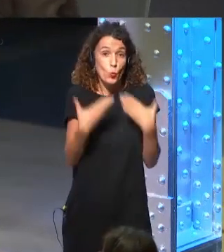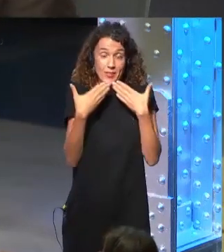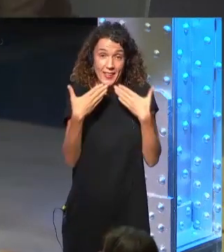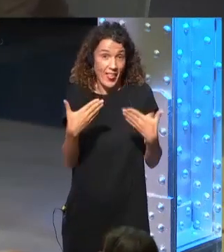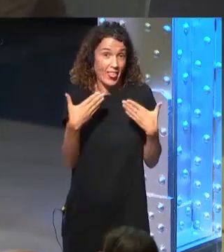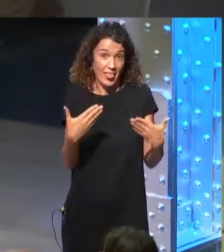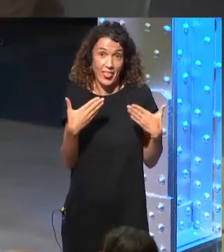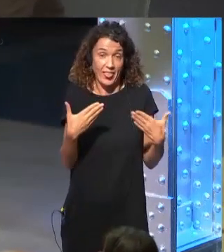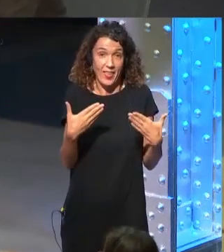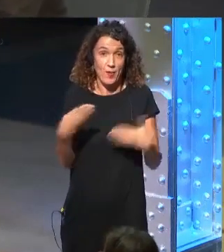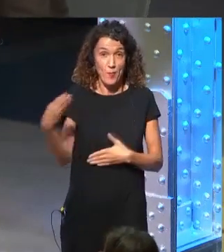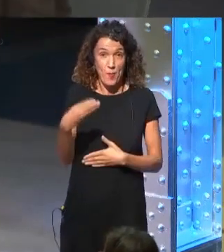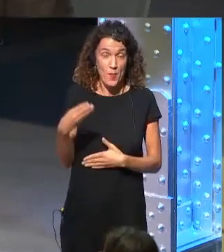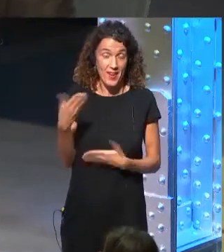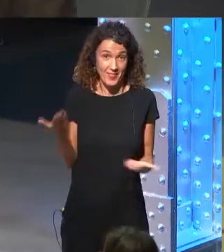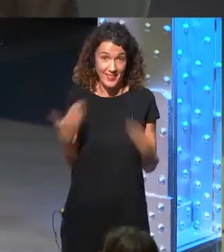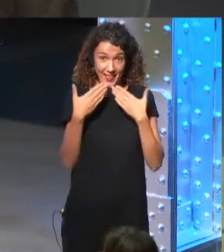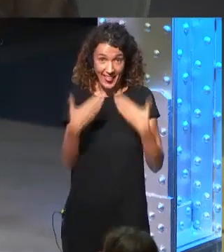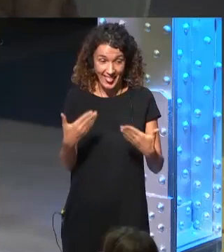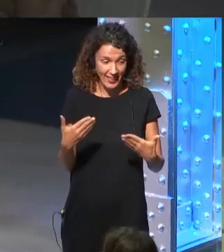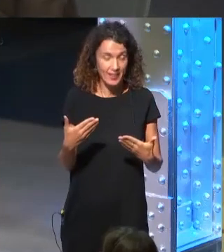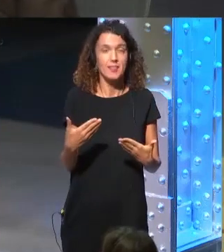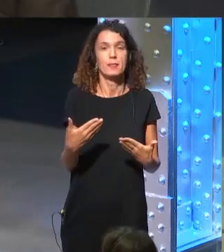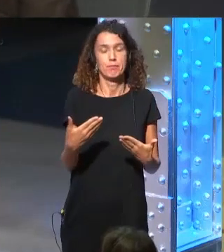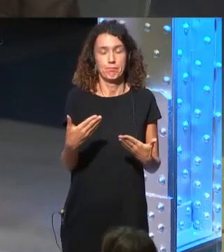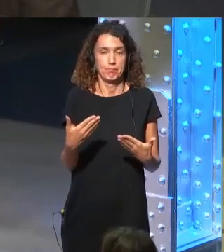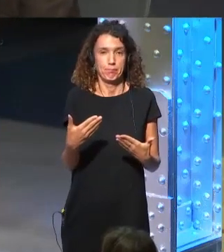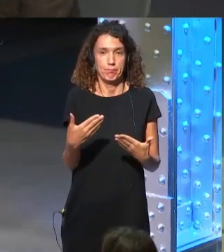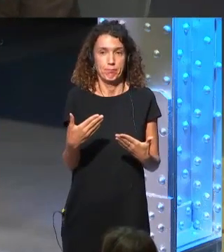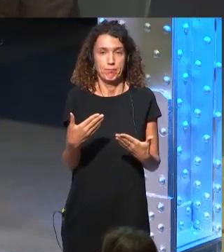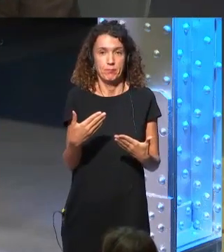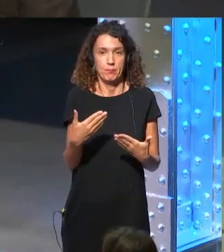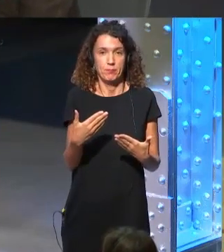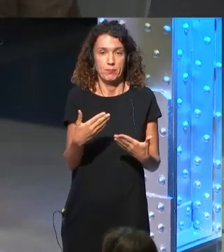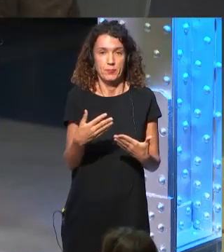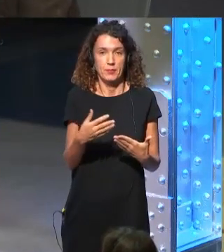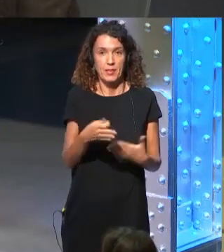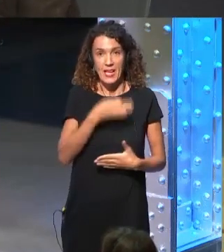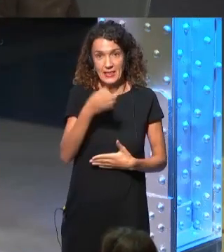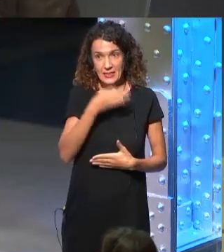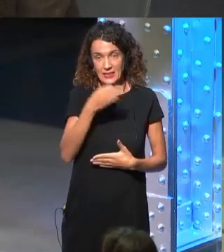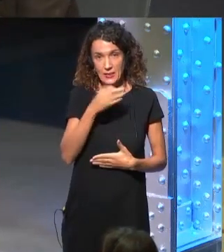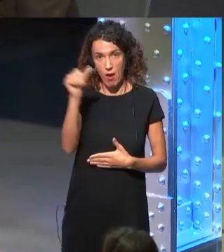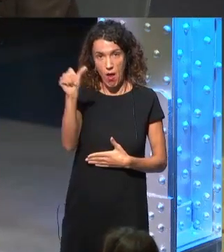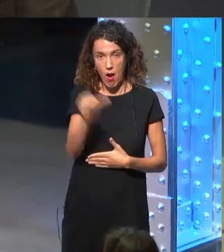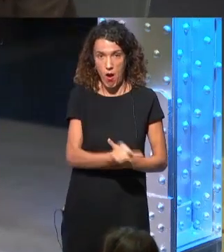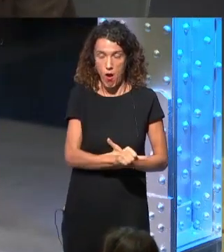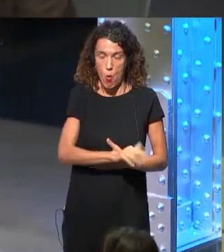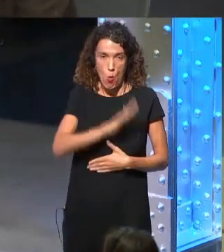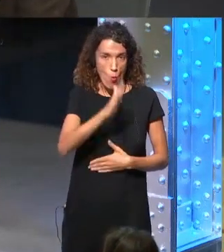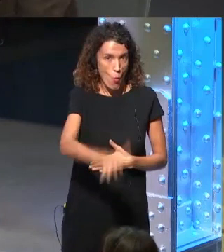Muchísimas gracias, Mary. Evidentemente, la charla ha sido